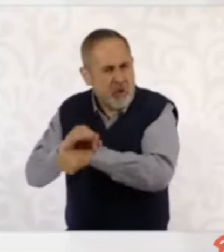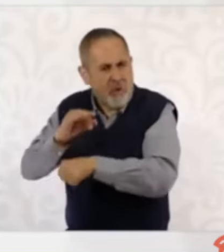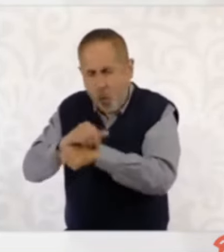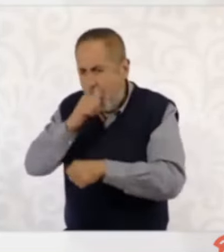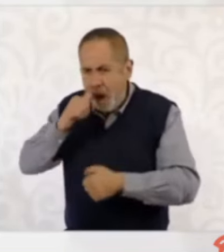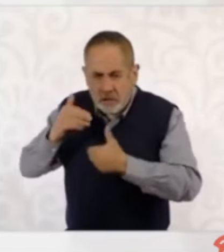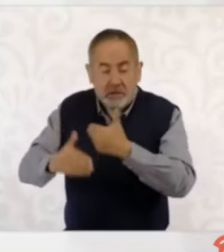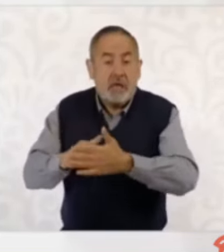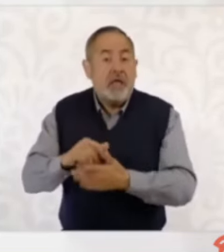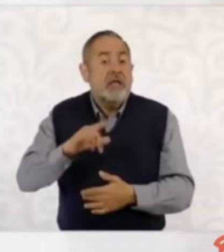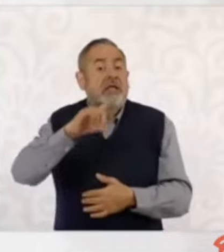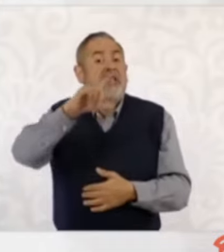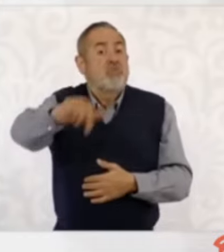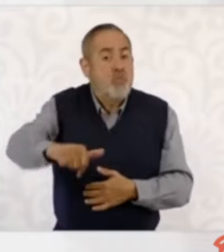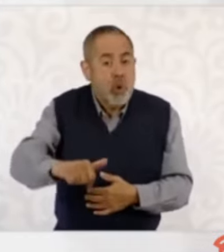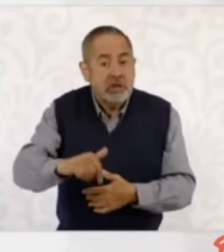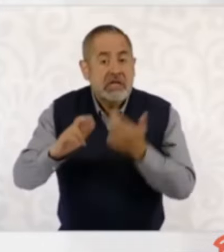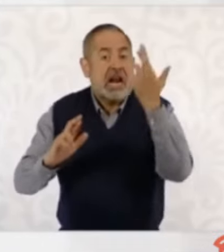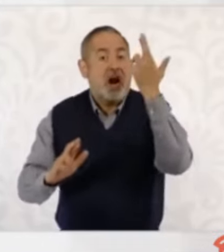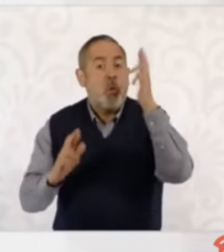la revolución,